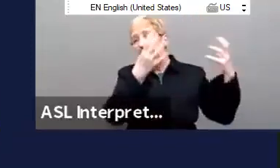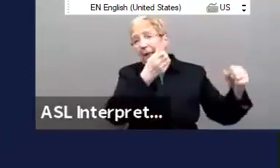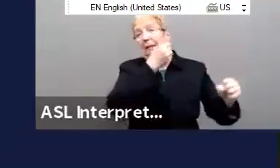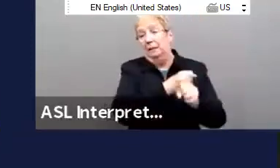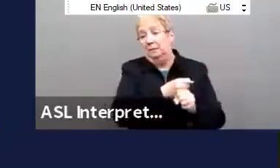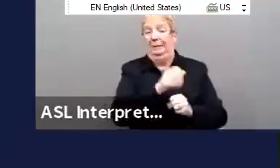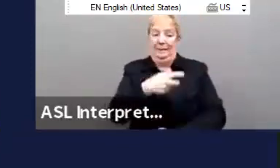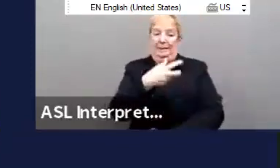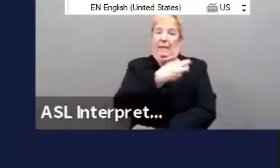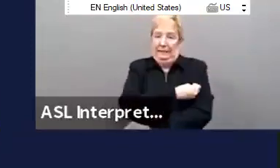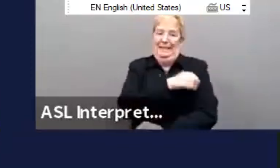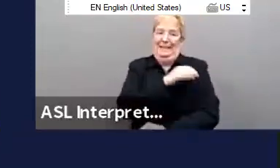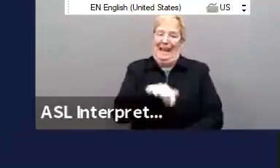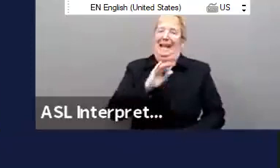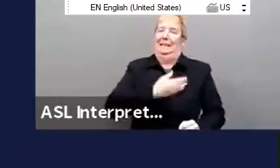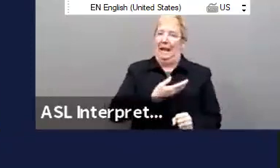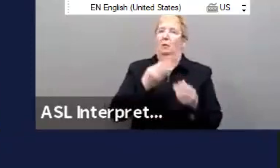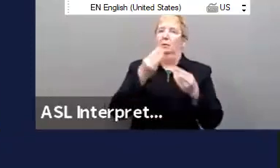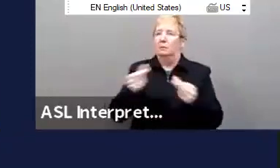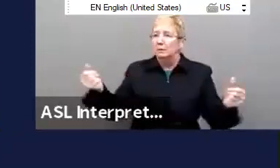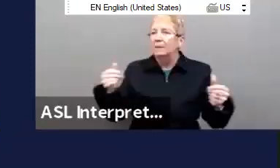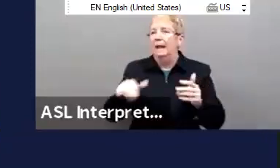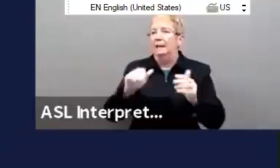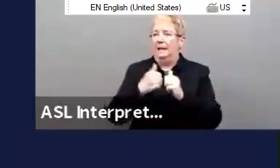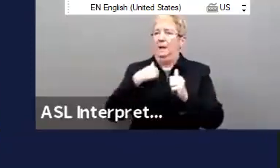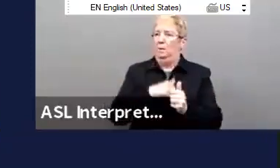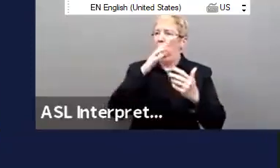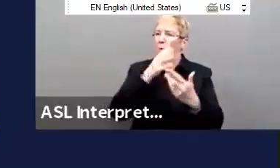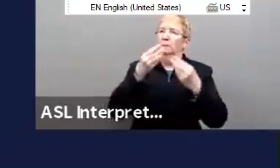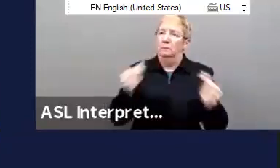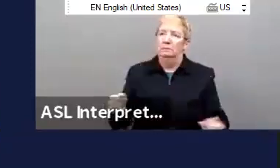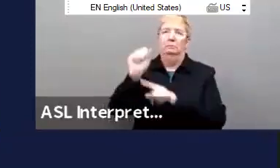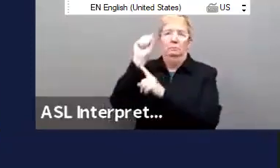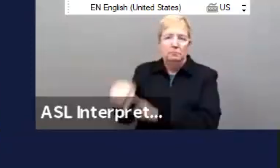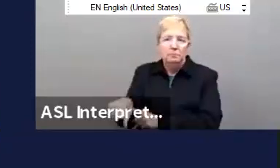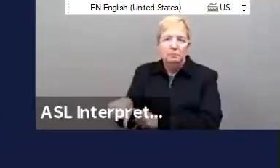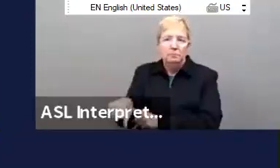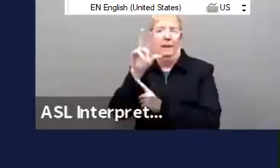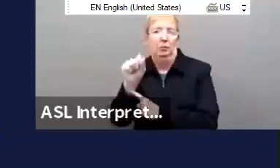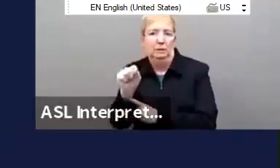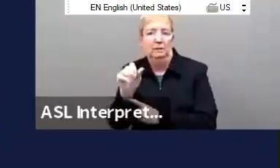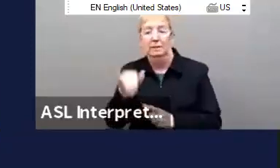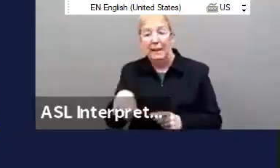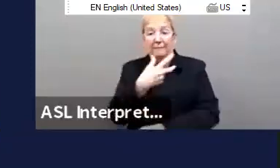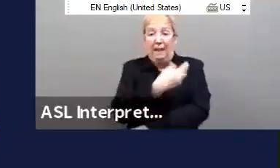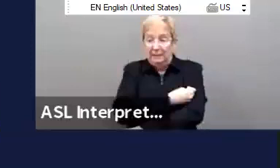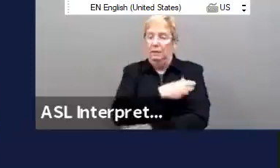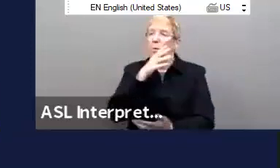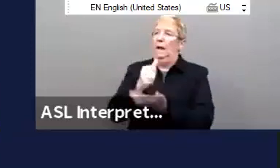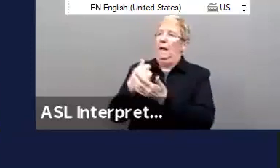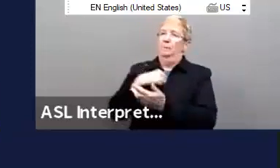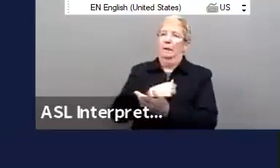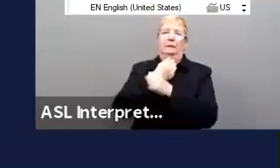poder para mostrarle a usted que las vacunas son seguras, son efectivas, se han estado desarrollando